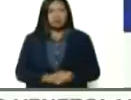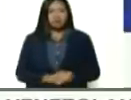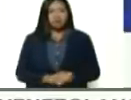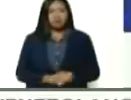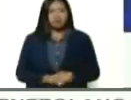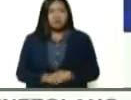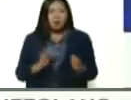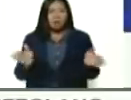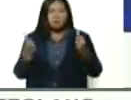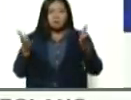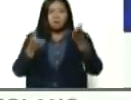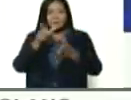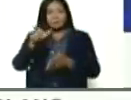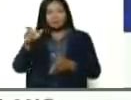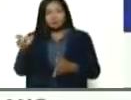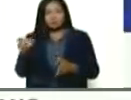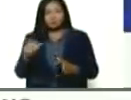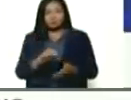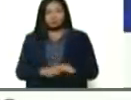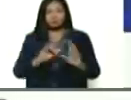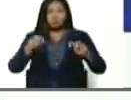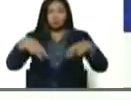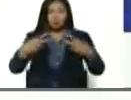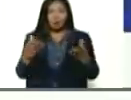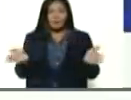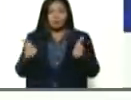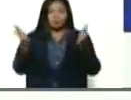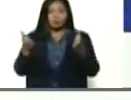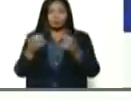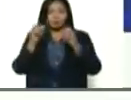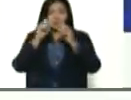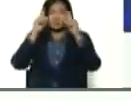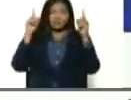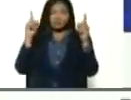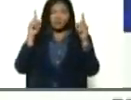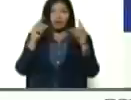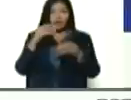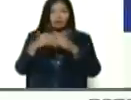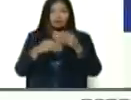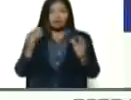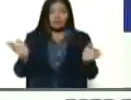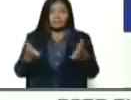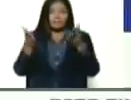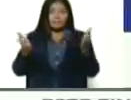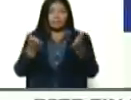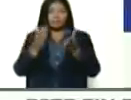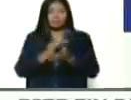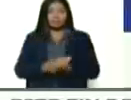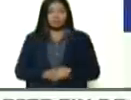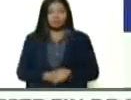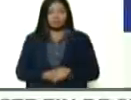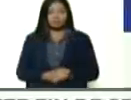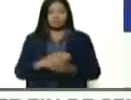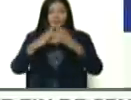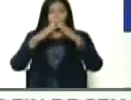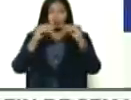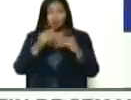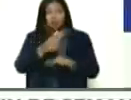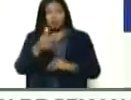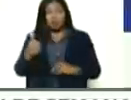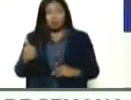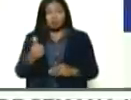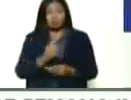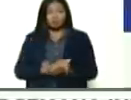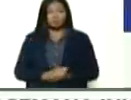motivar a la gente re motivarla despertarla y re despertarla a todos ya todas